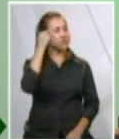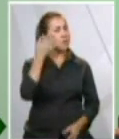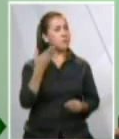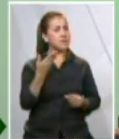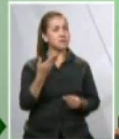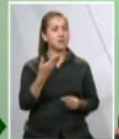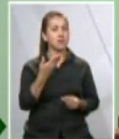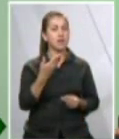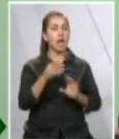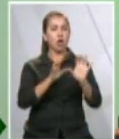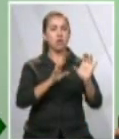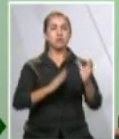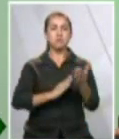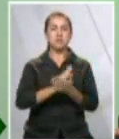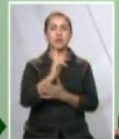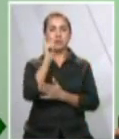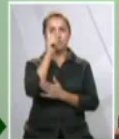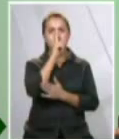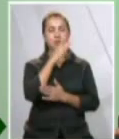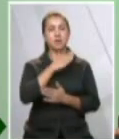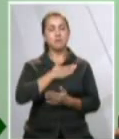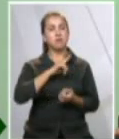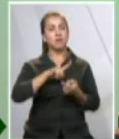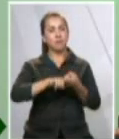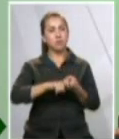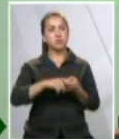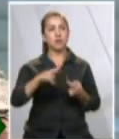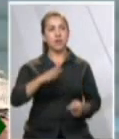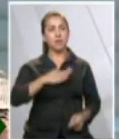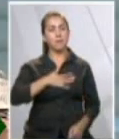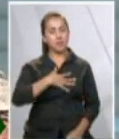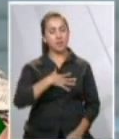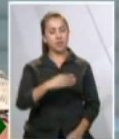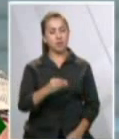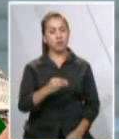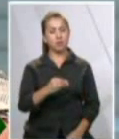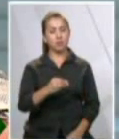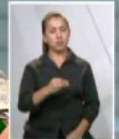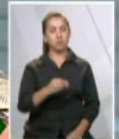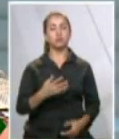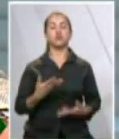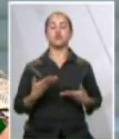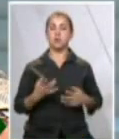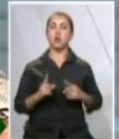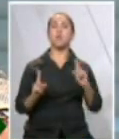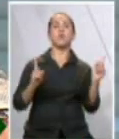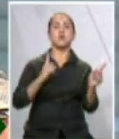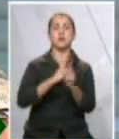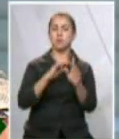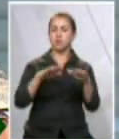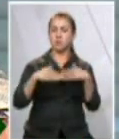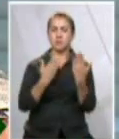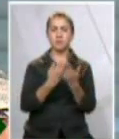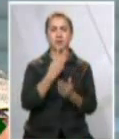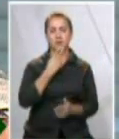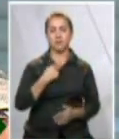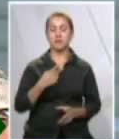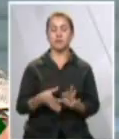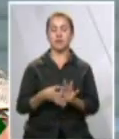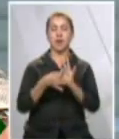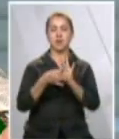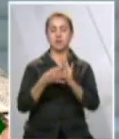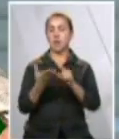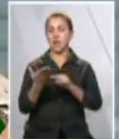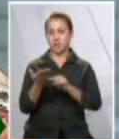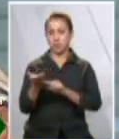cuando las cosas se ponen difíciles? En mi esposa y en mis hijos. O sea, un cambio total en la vida de una persona gracias a la tecnología.